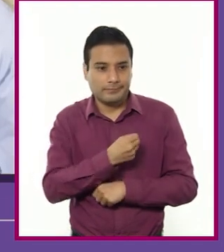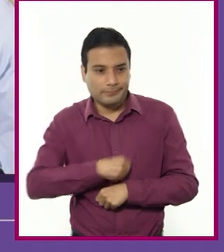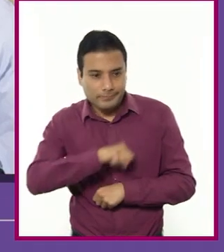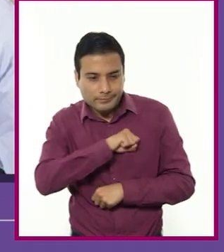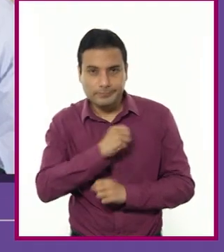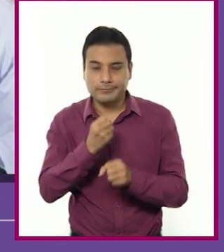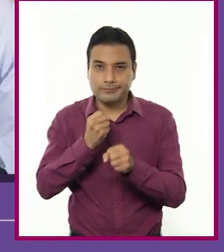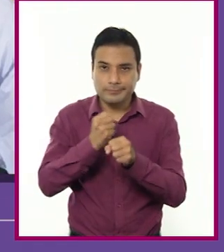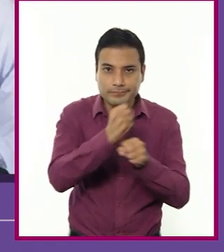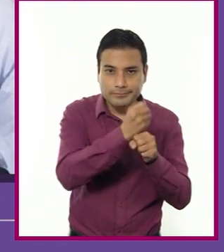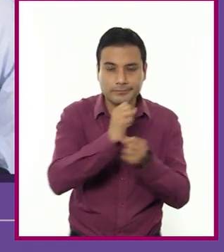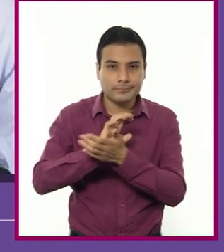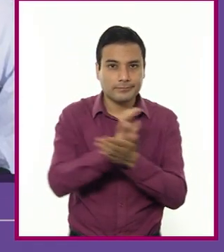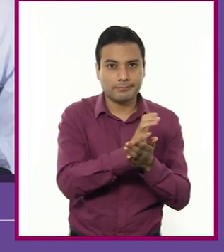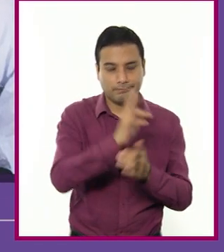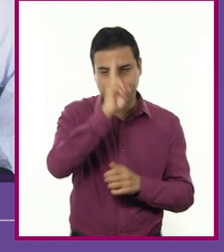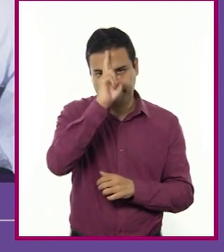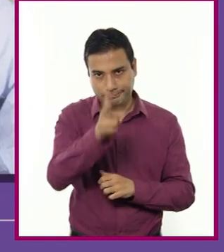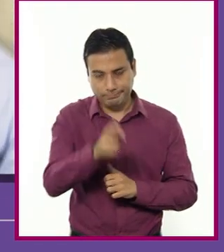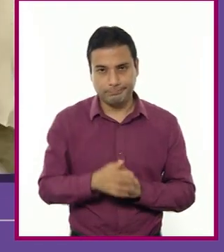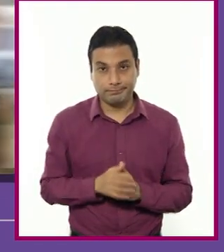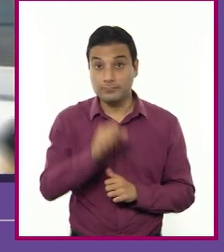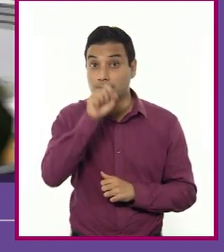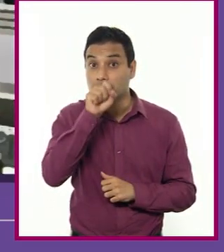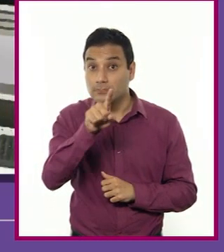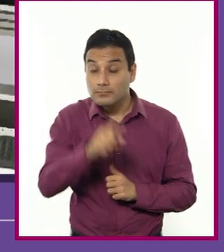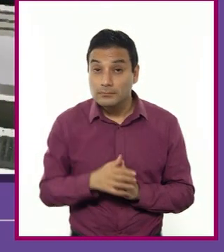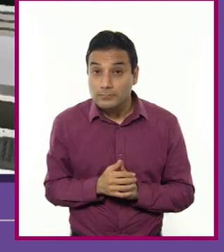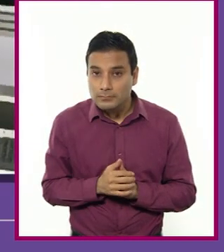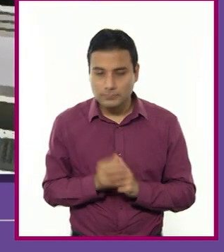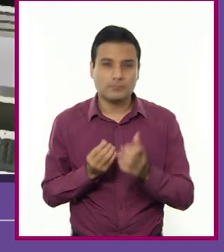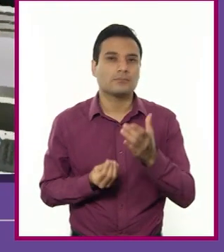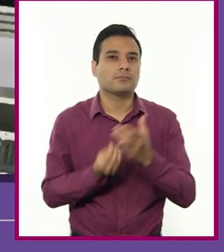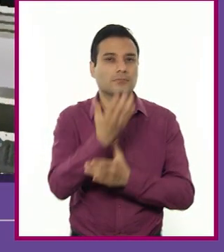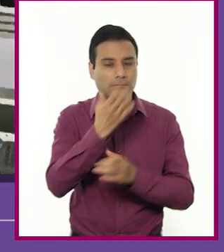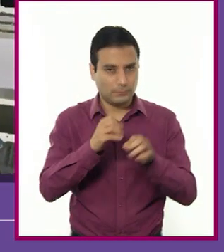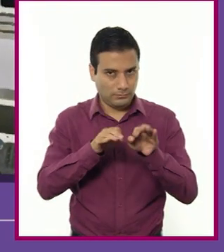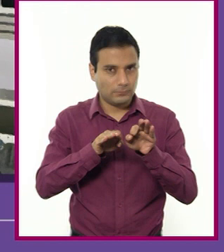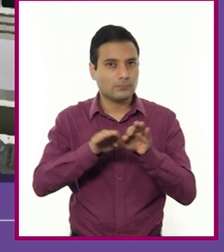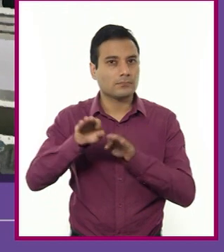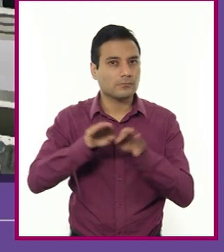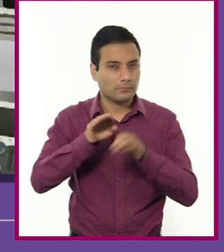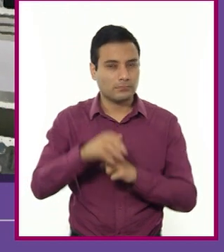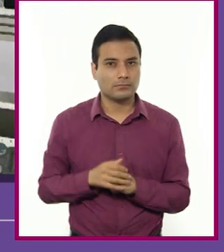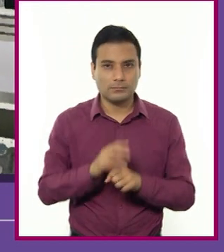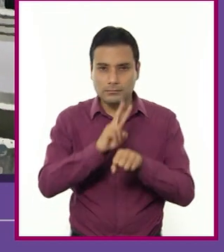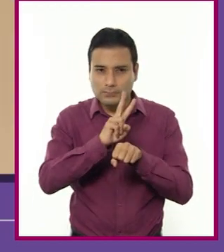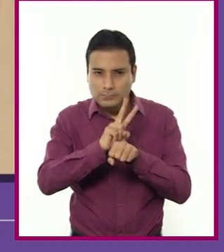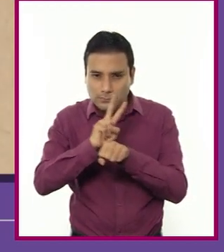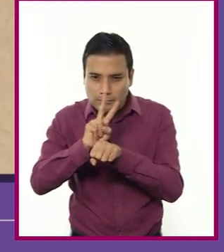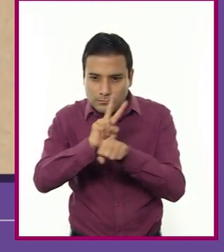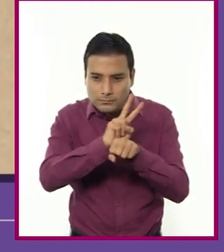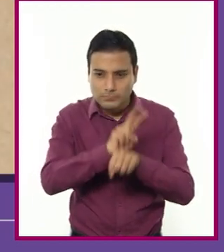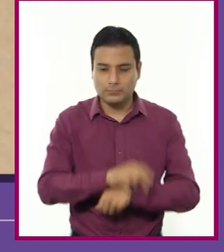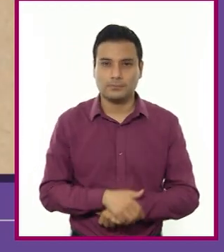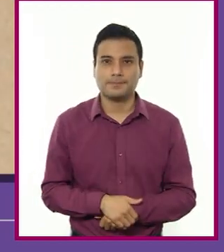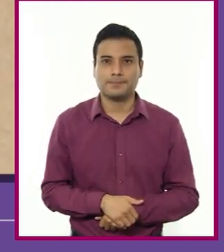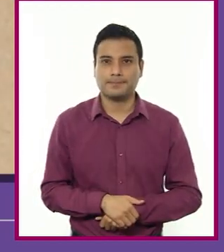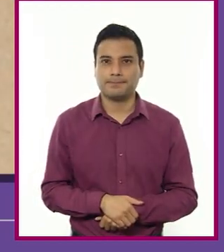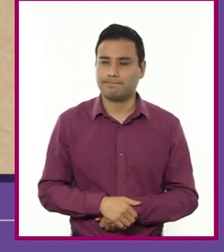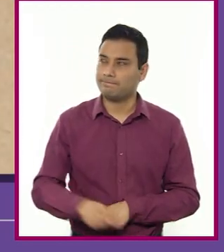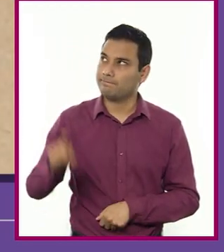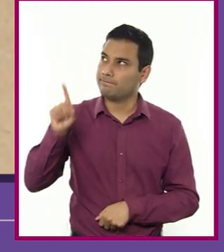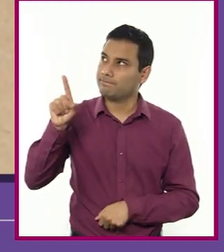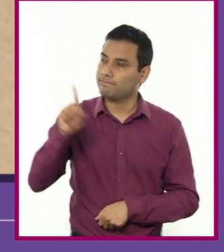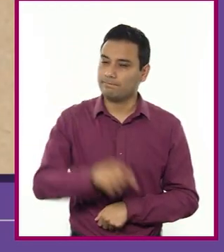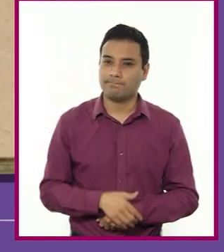o discriminación. Además, promueve la creación de empleos formales y vigila las relaciones laborales. La Fiscalía